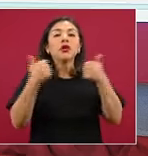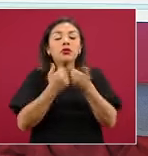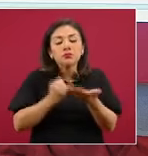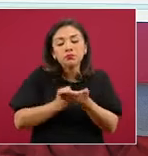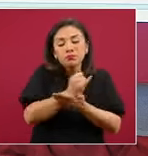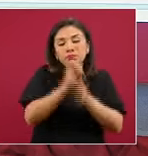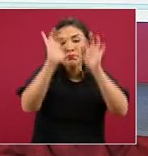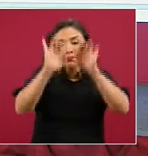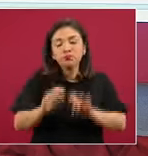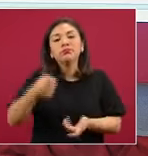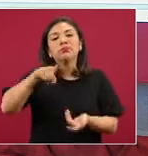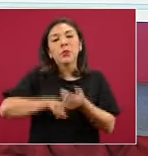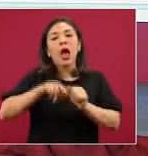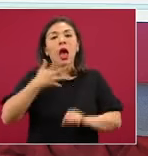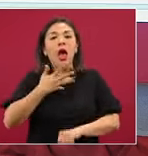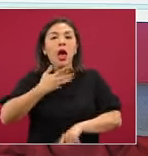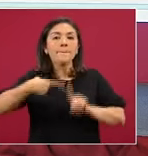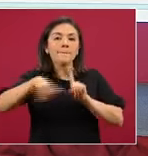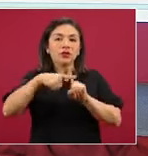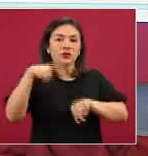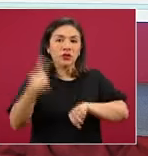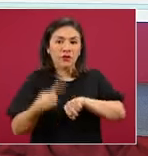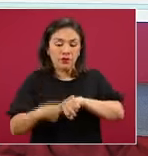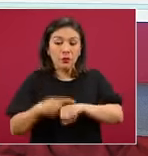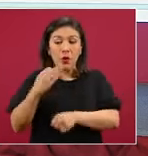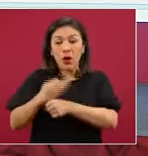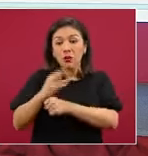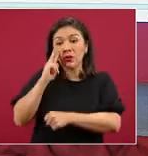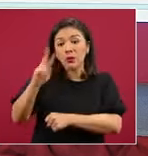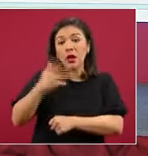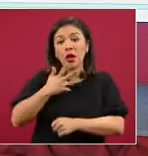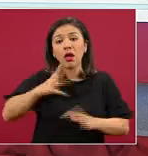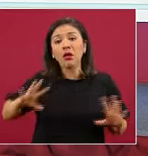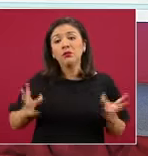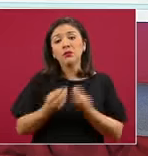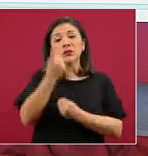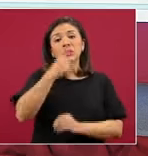dictaminación. También tenemos un total de